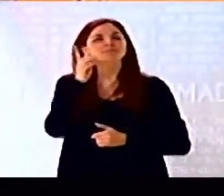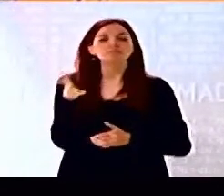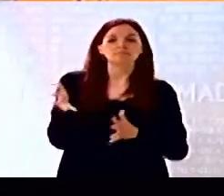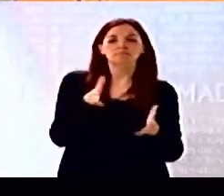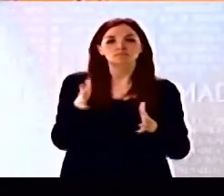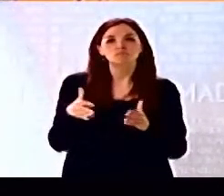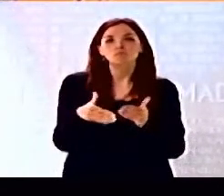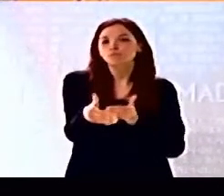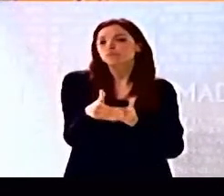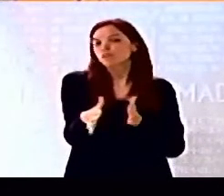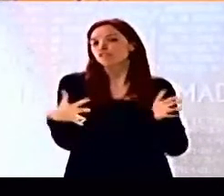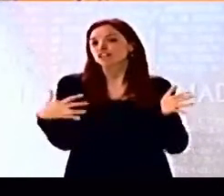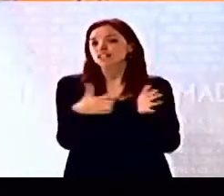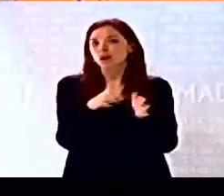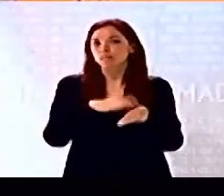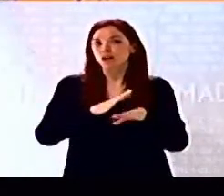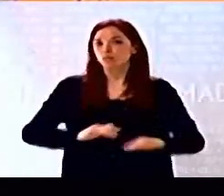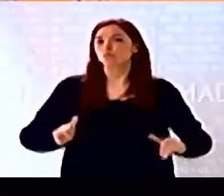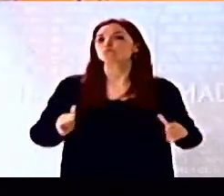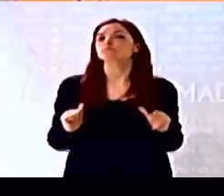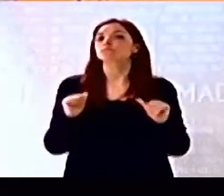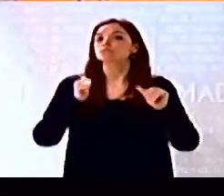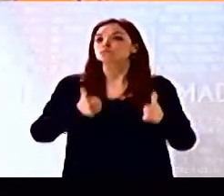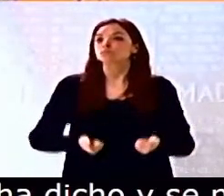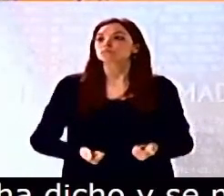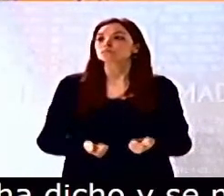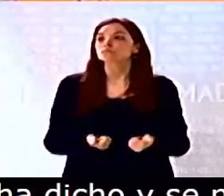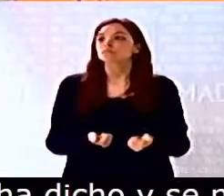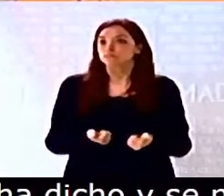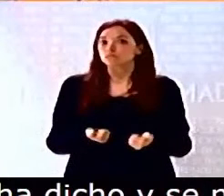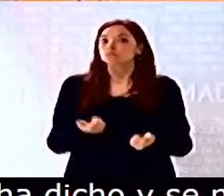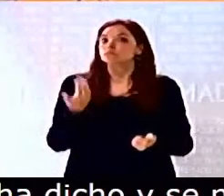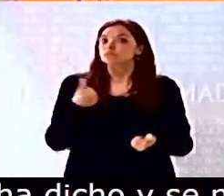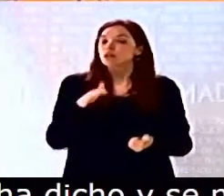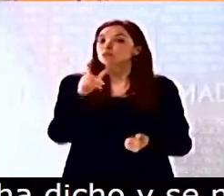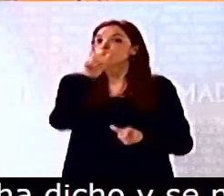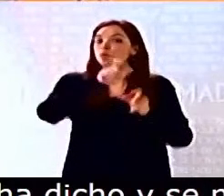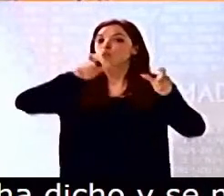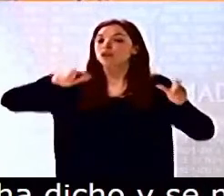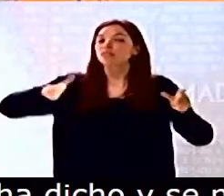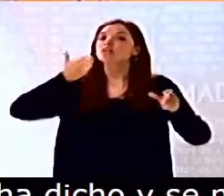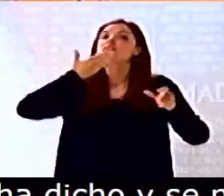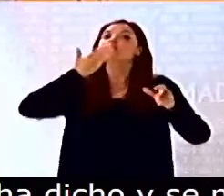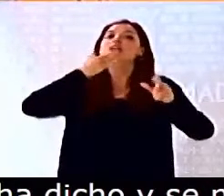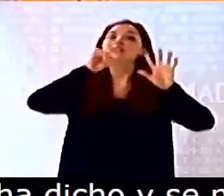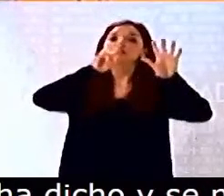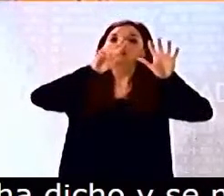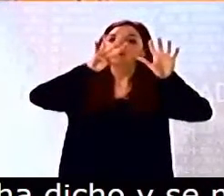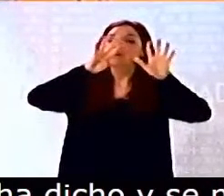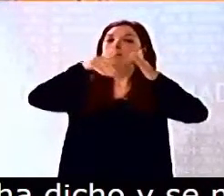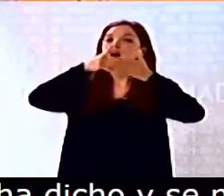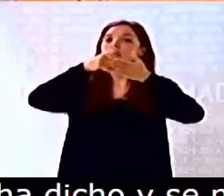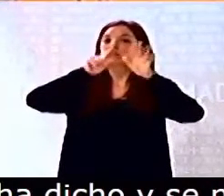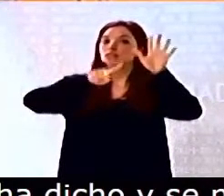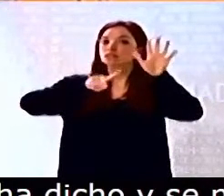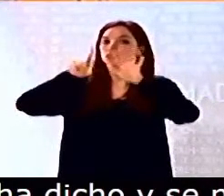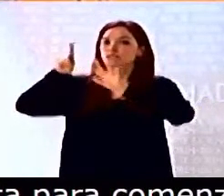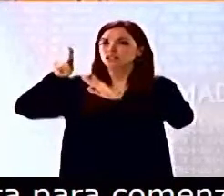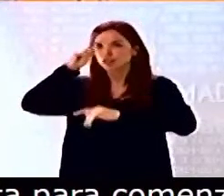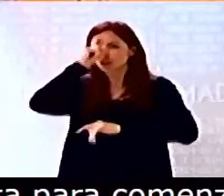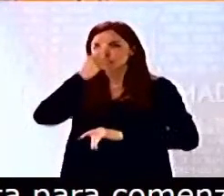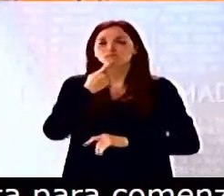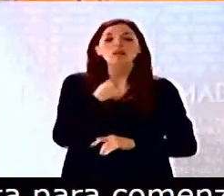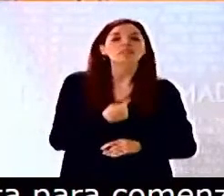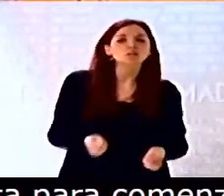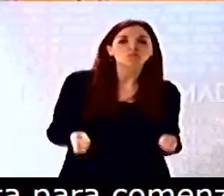estimación prevista para comenzar con esa franja de población entre los 69 y los 66. Es que no sé si lo ha dicho y se